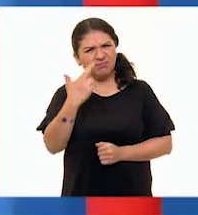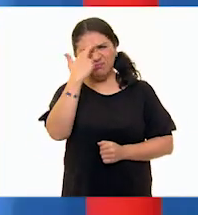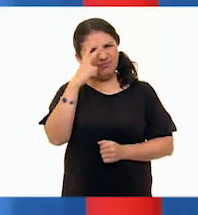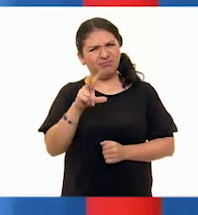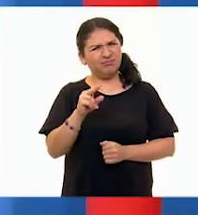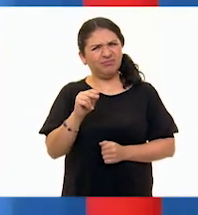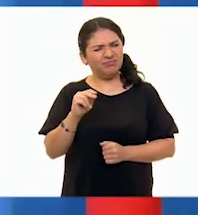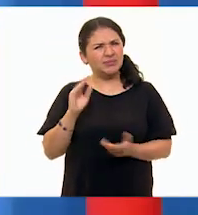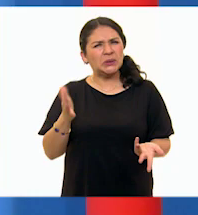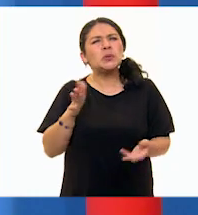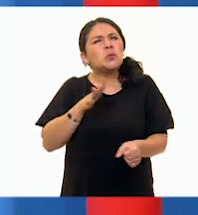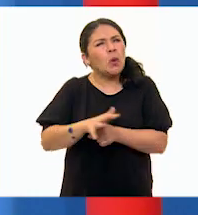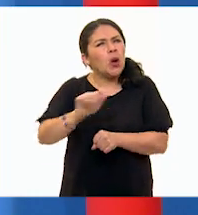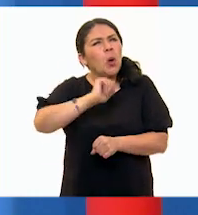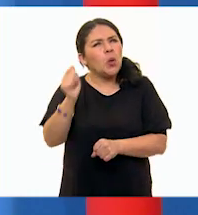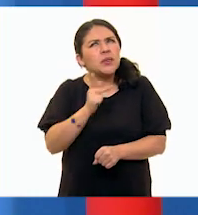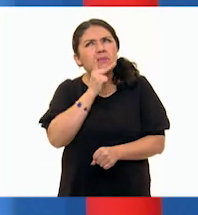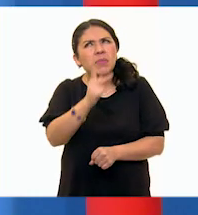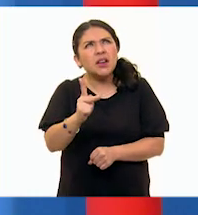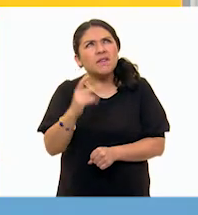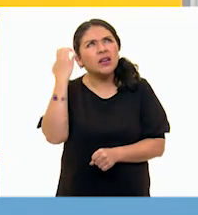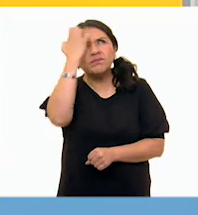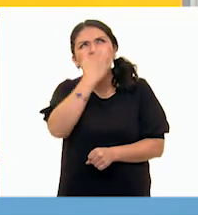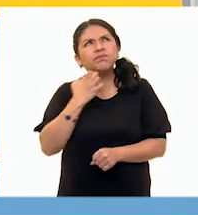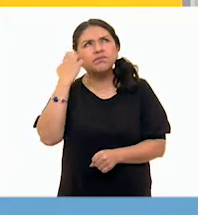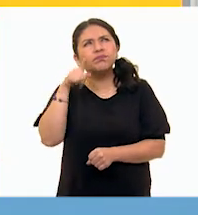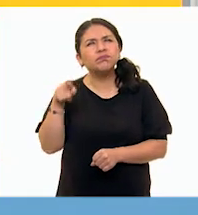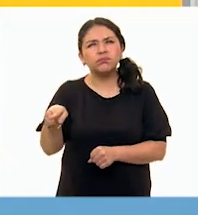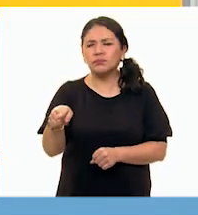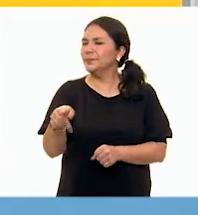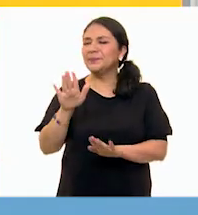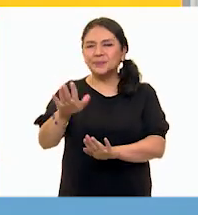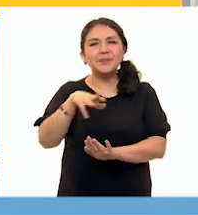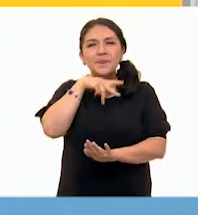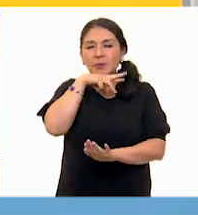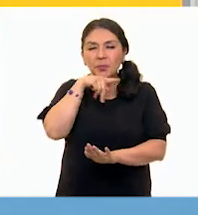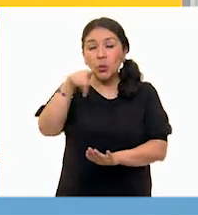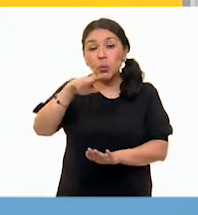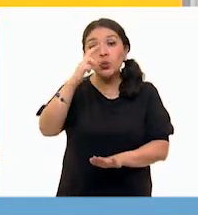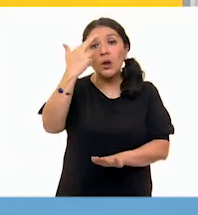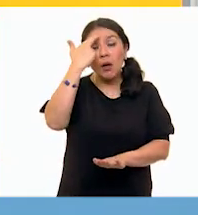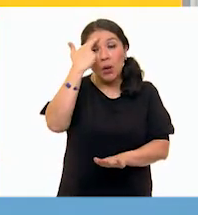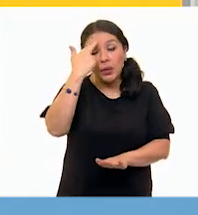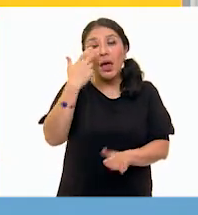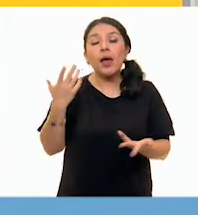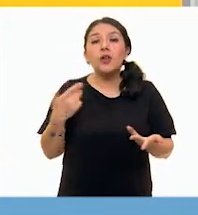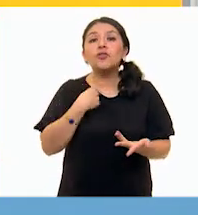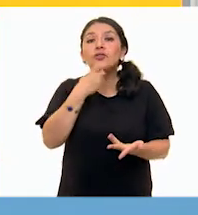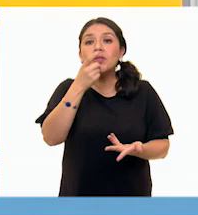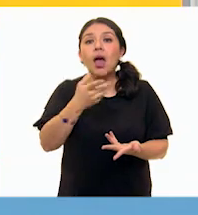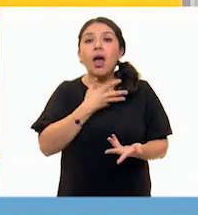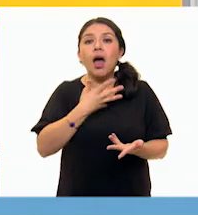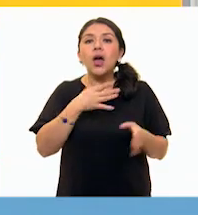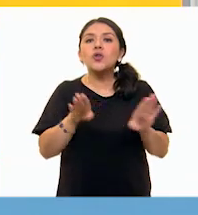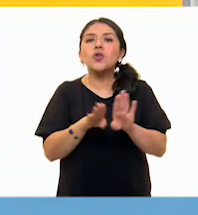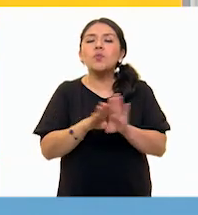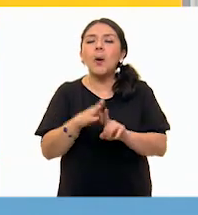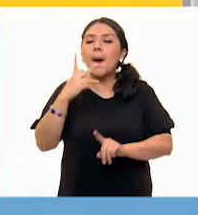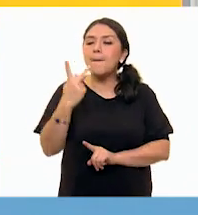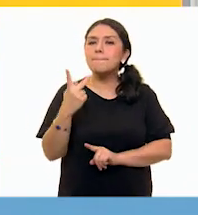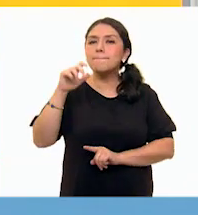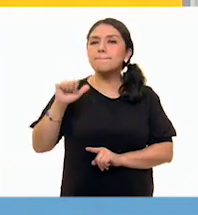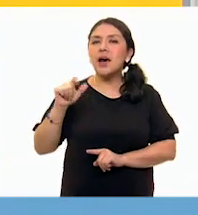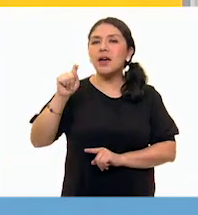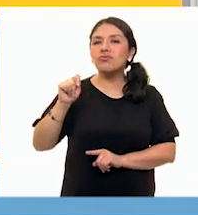otra palabra usábamos para analizar sucesiones, maestra. No te preocupes. Recuerden que decíamos que había un